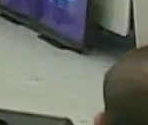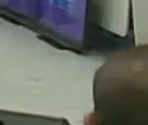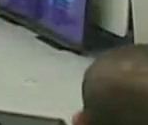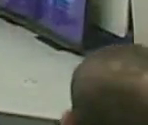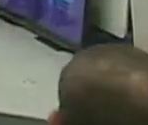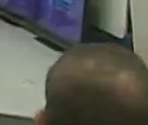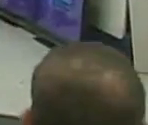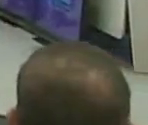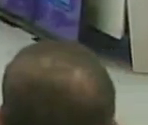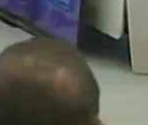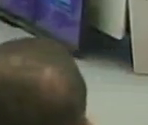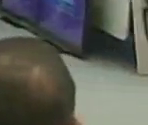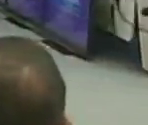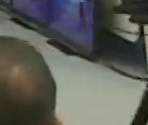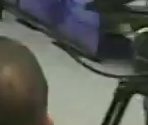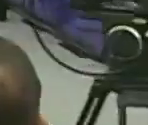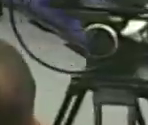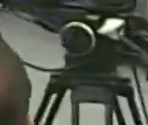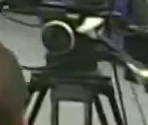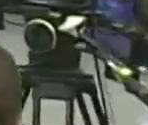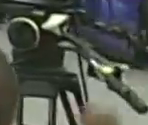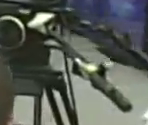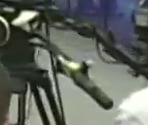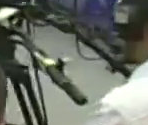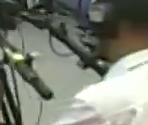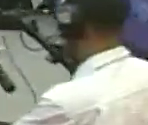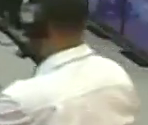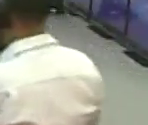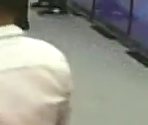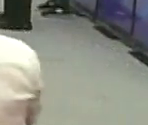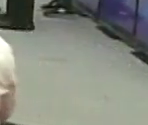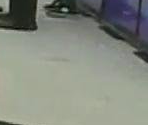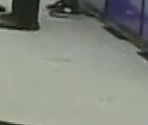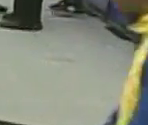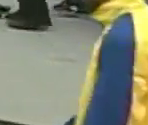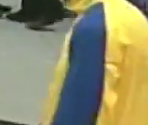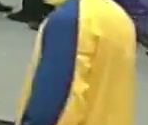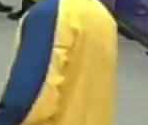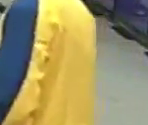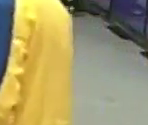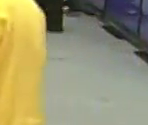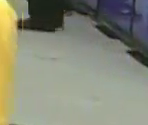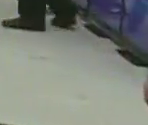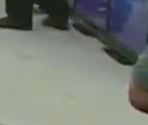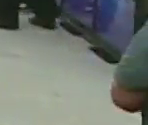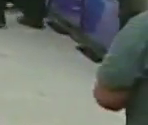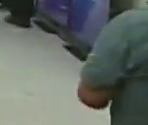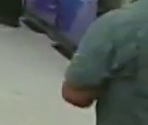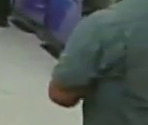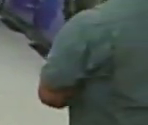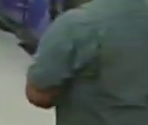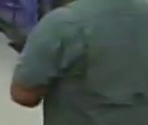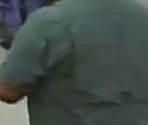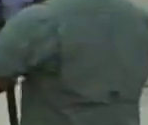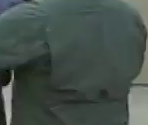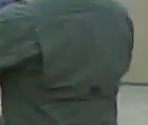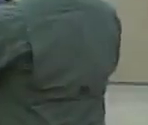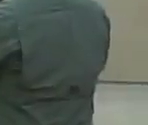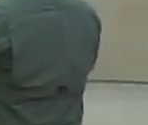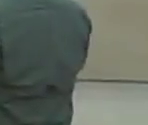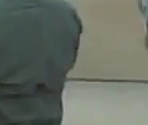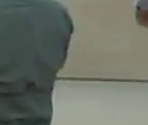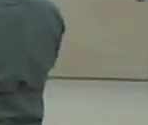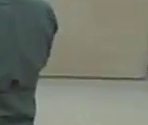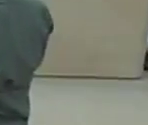soy hugo chávez y todo el mundo lo sabe que lucharé por lo que soy